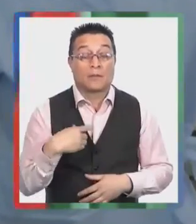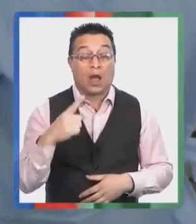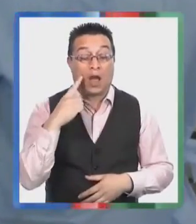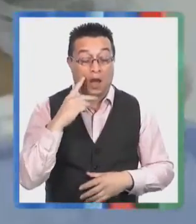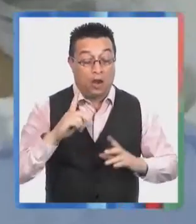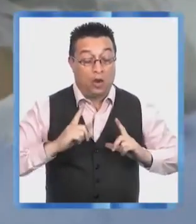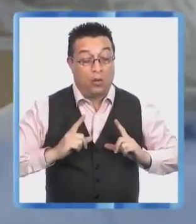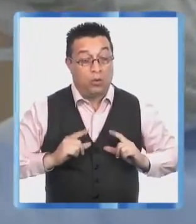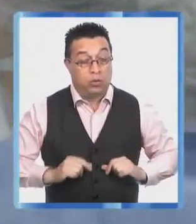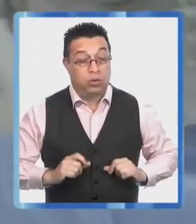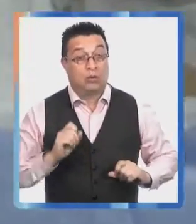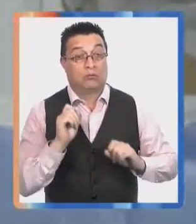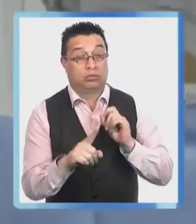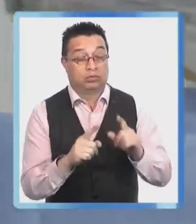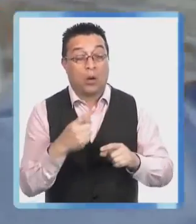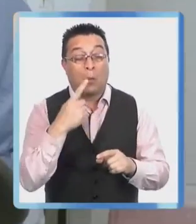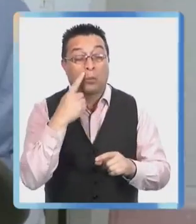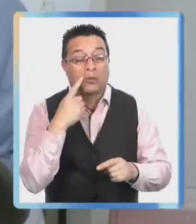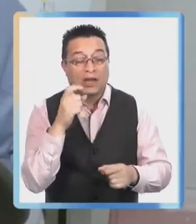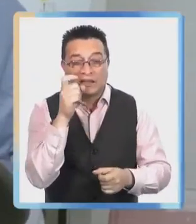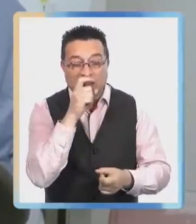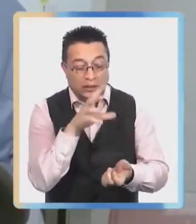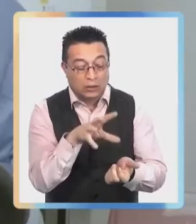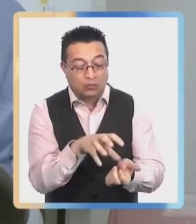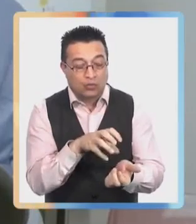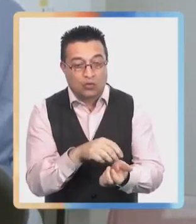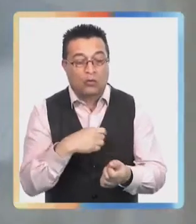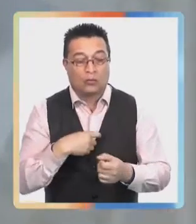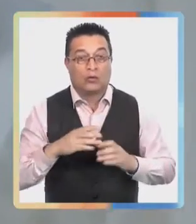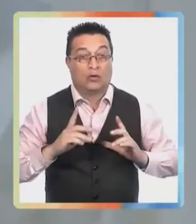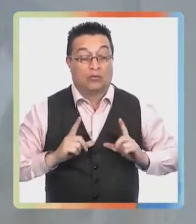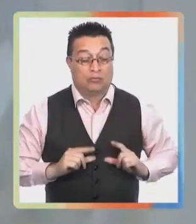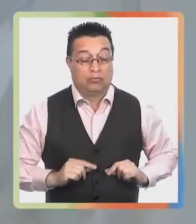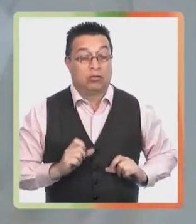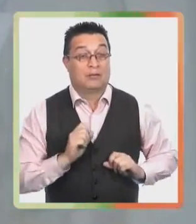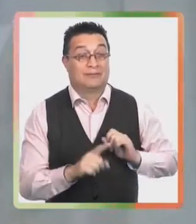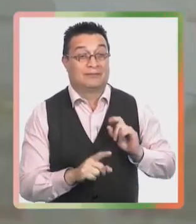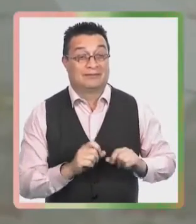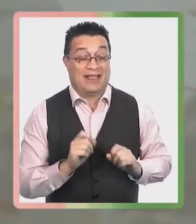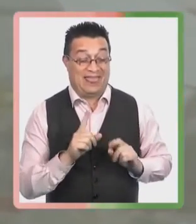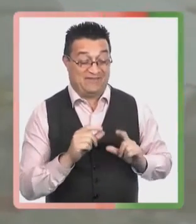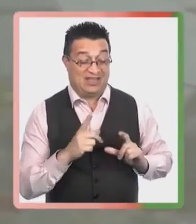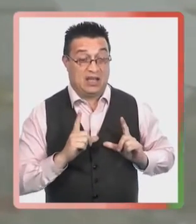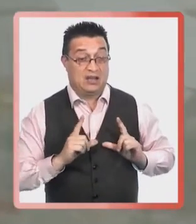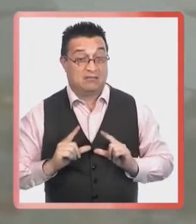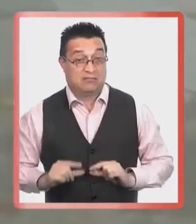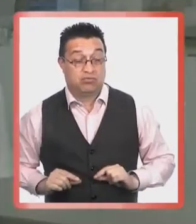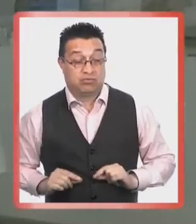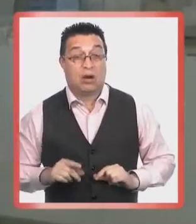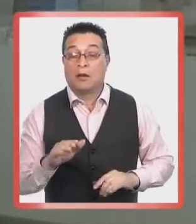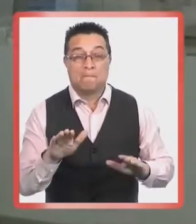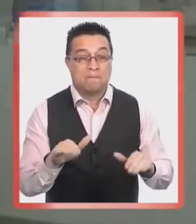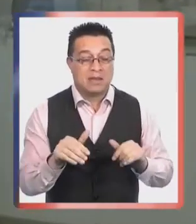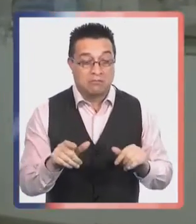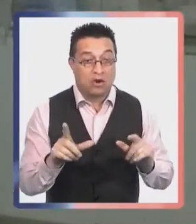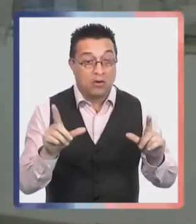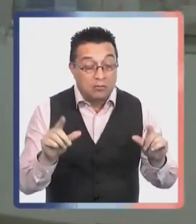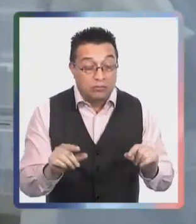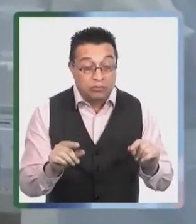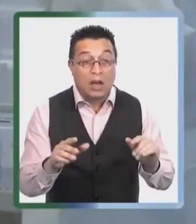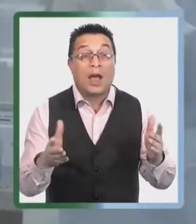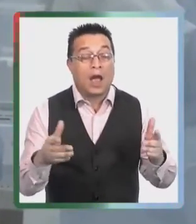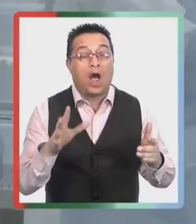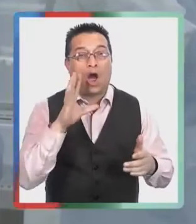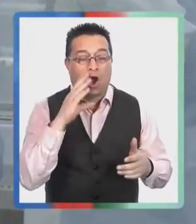le caen los anticuerpos, y para eso hay que tomar muestras de sangre, si los anticuerpos caen, si las defensas caen, es lo mismo, son